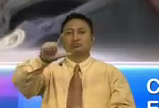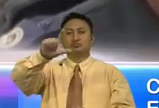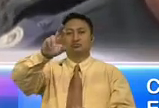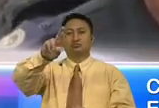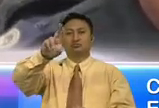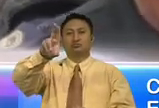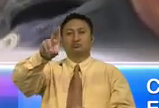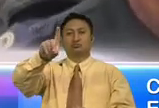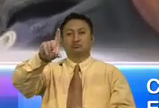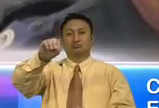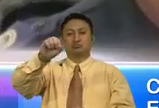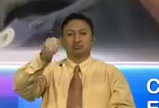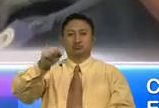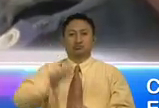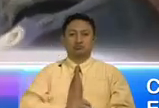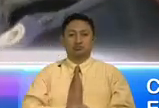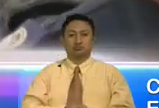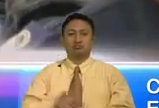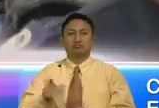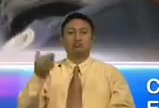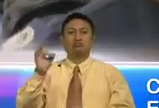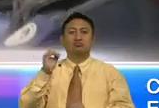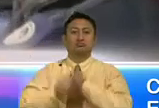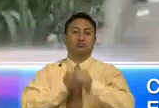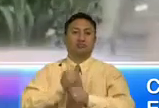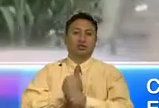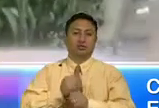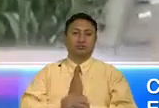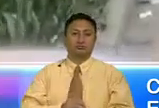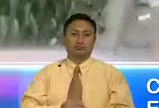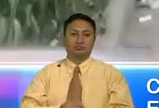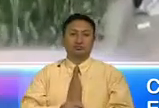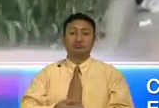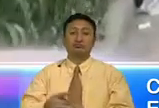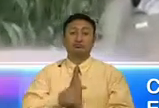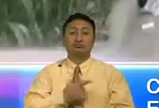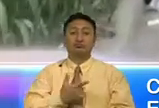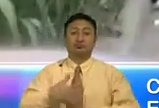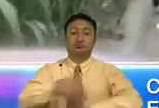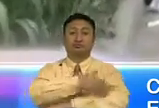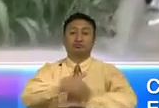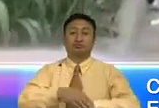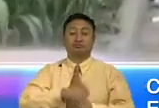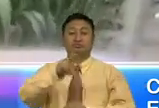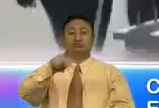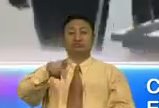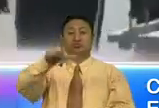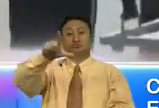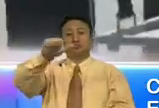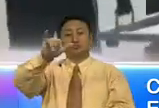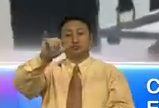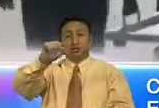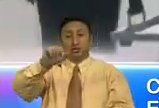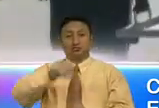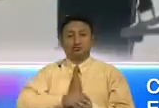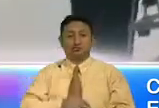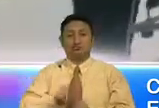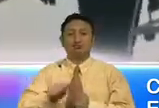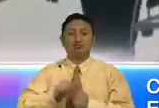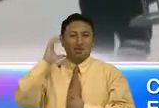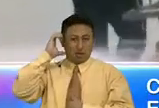Calle, de 19 años aproximadamente. El accidente que se dio en la vía del sector La Playa de la parroquia Checa conmocionó a los